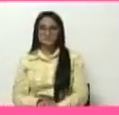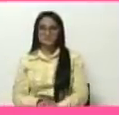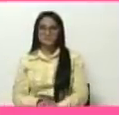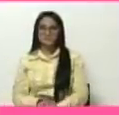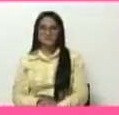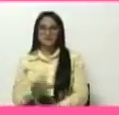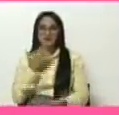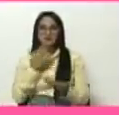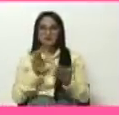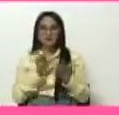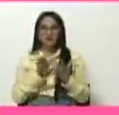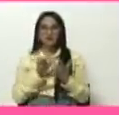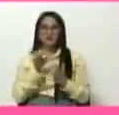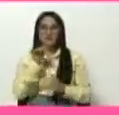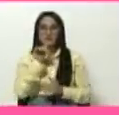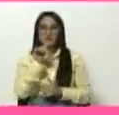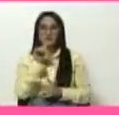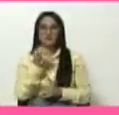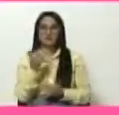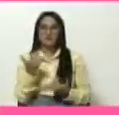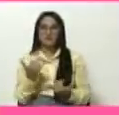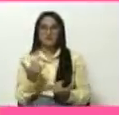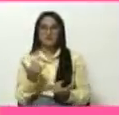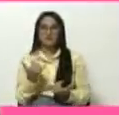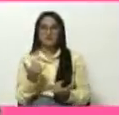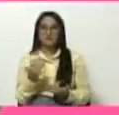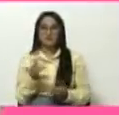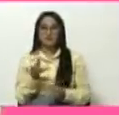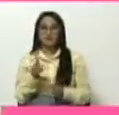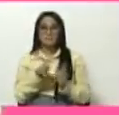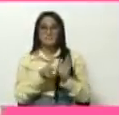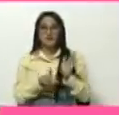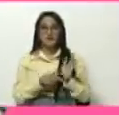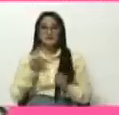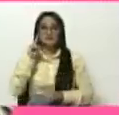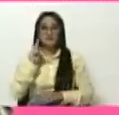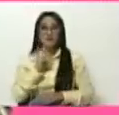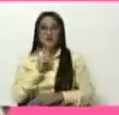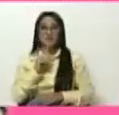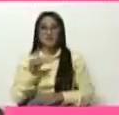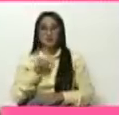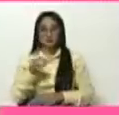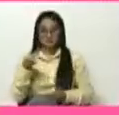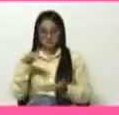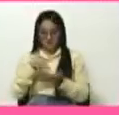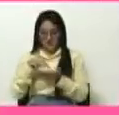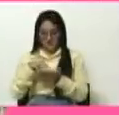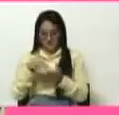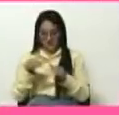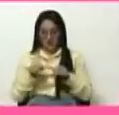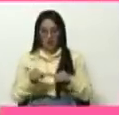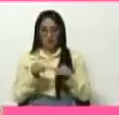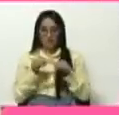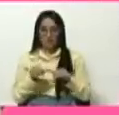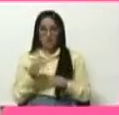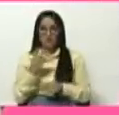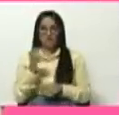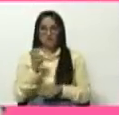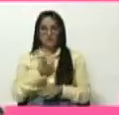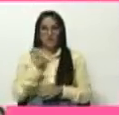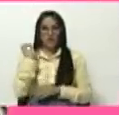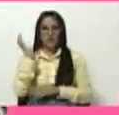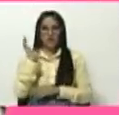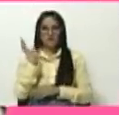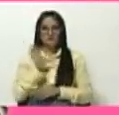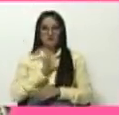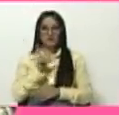Gracias por el contacto informativo, Marilyn. Lo establecemos desde el Parque Simón Bolívar en el estado Miranda, en donde continúa el cuarto Congreso de la Juventud